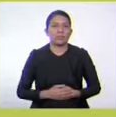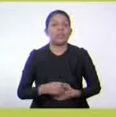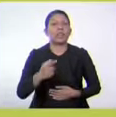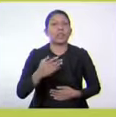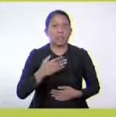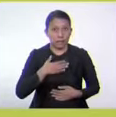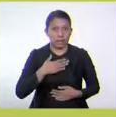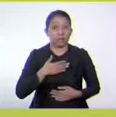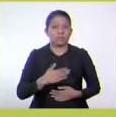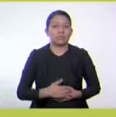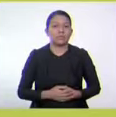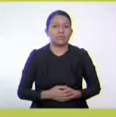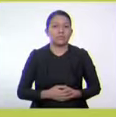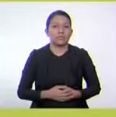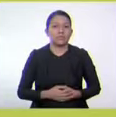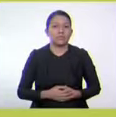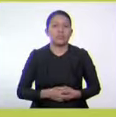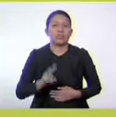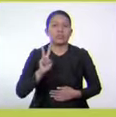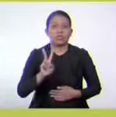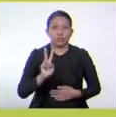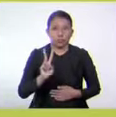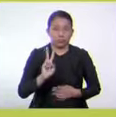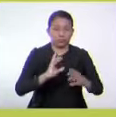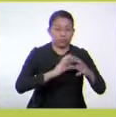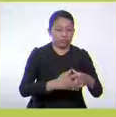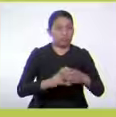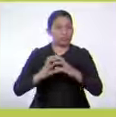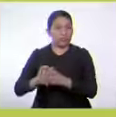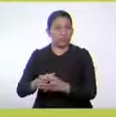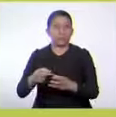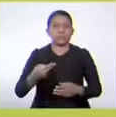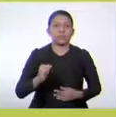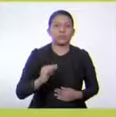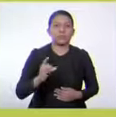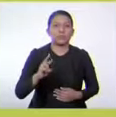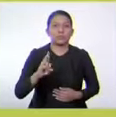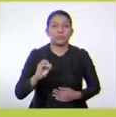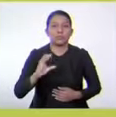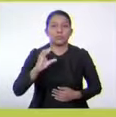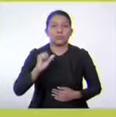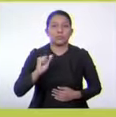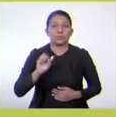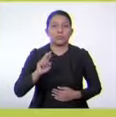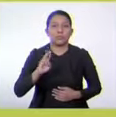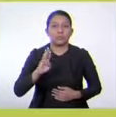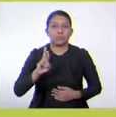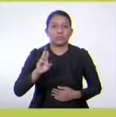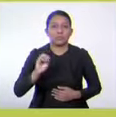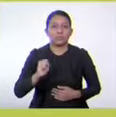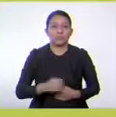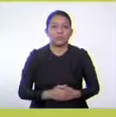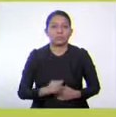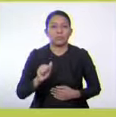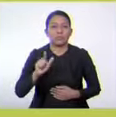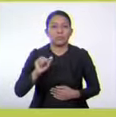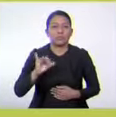Existen dos tipos de hidrocarburos, los alifáticos y los aromáticos.